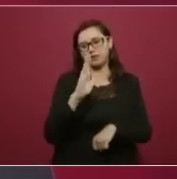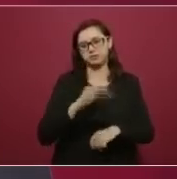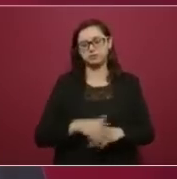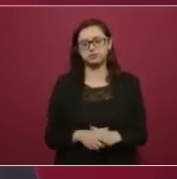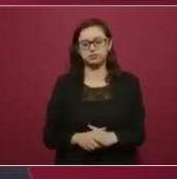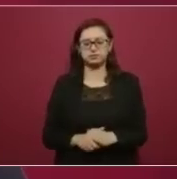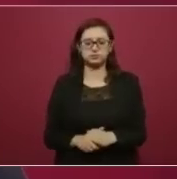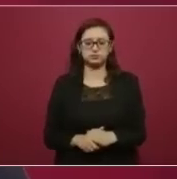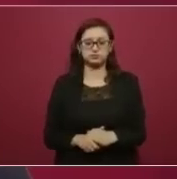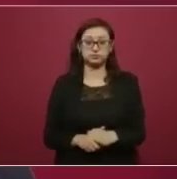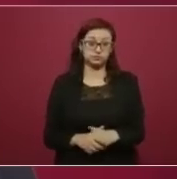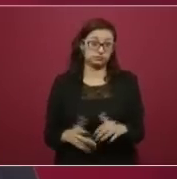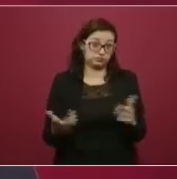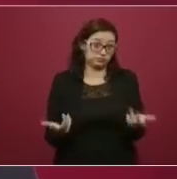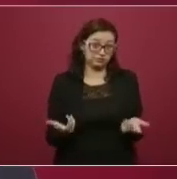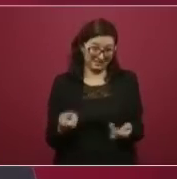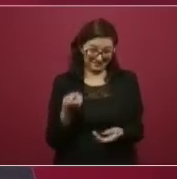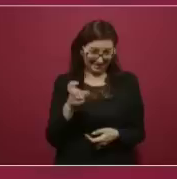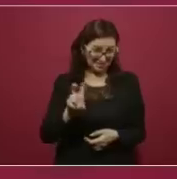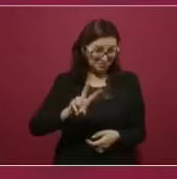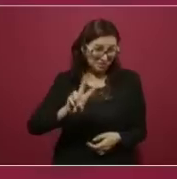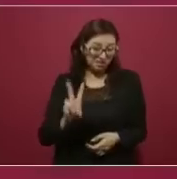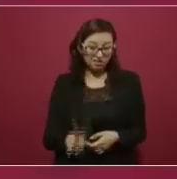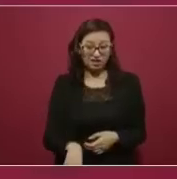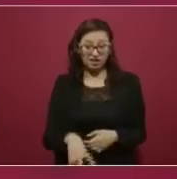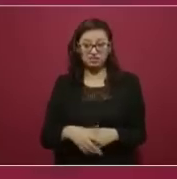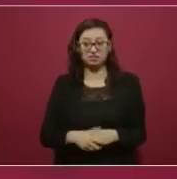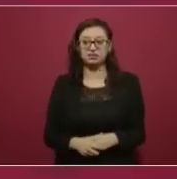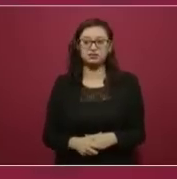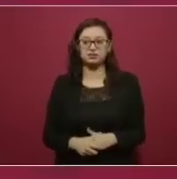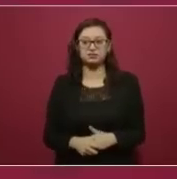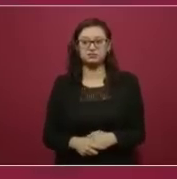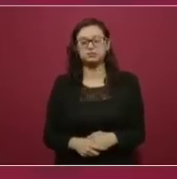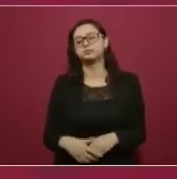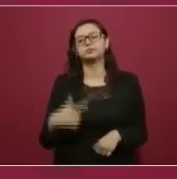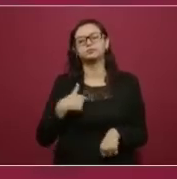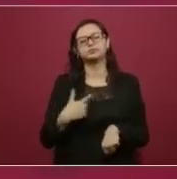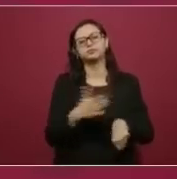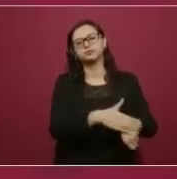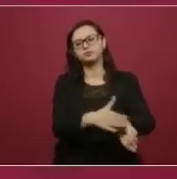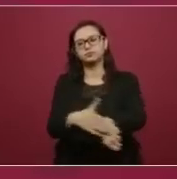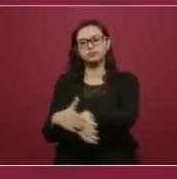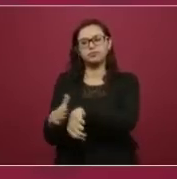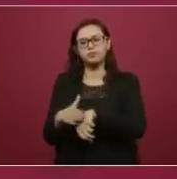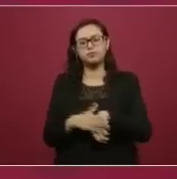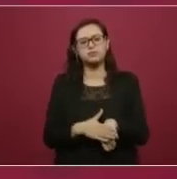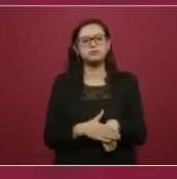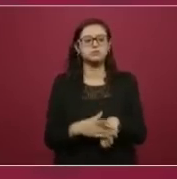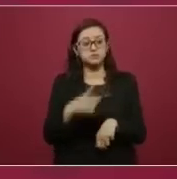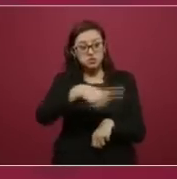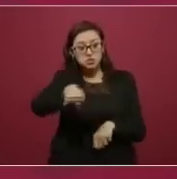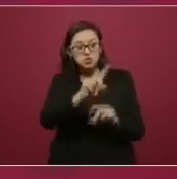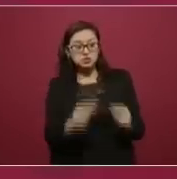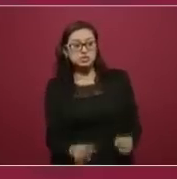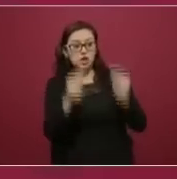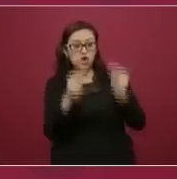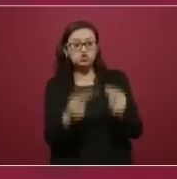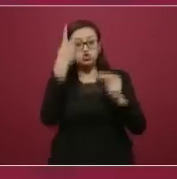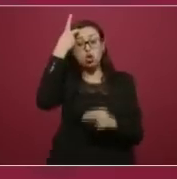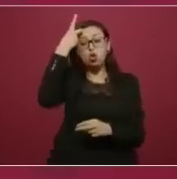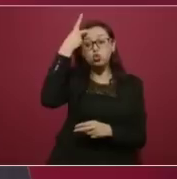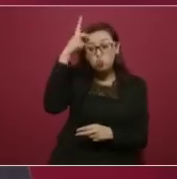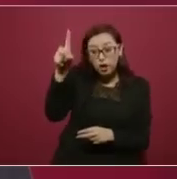Esta es la situación. Yo hago un llamado a los concesionarios, a